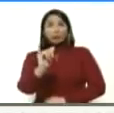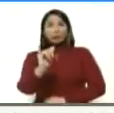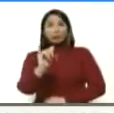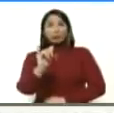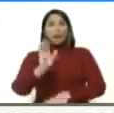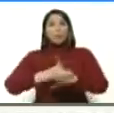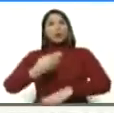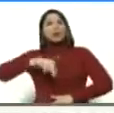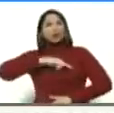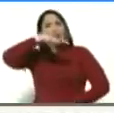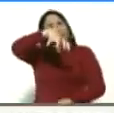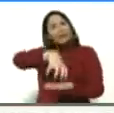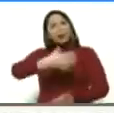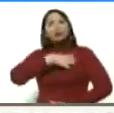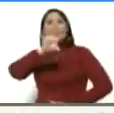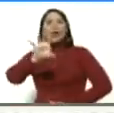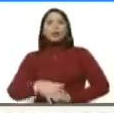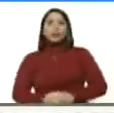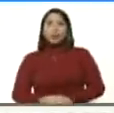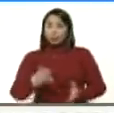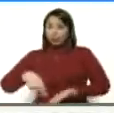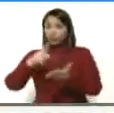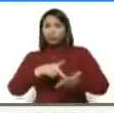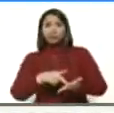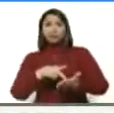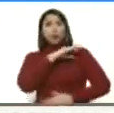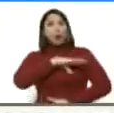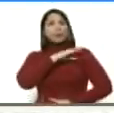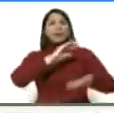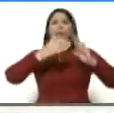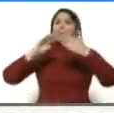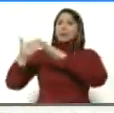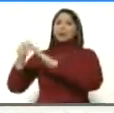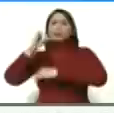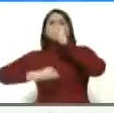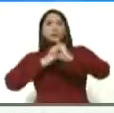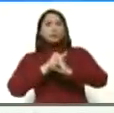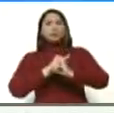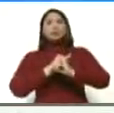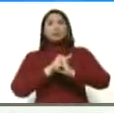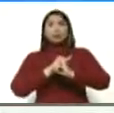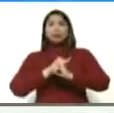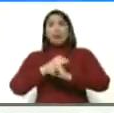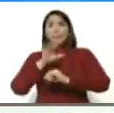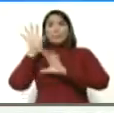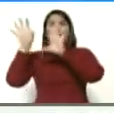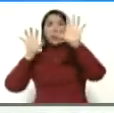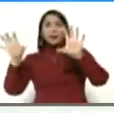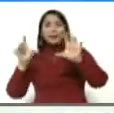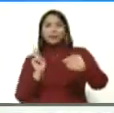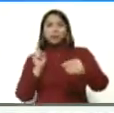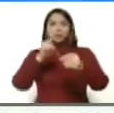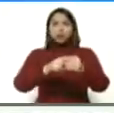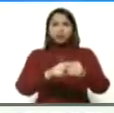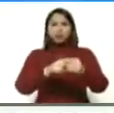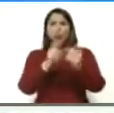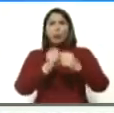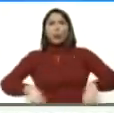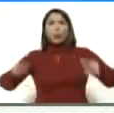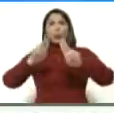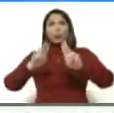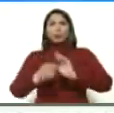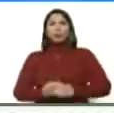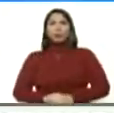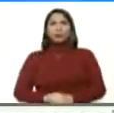nosotros somos un Estado soberano, participamos en la comunidad internacional de naciones, formamos parte de la Organización de las Naciones